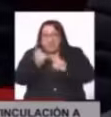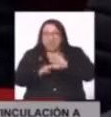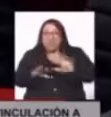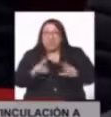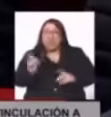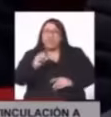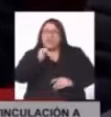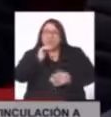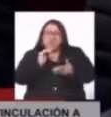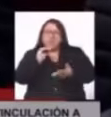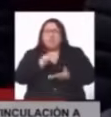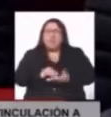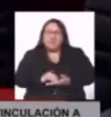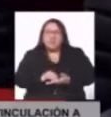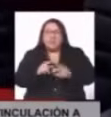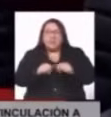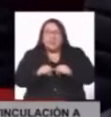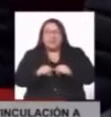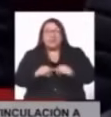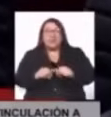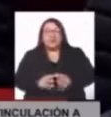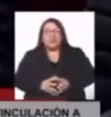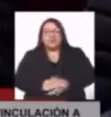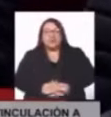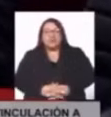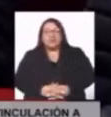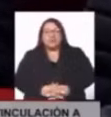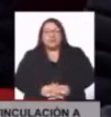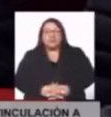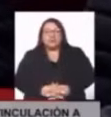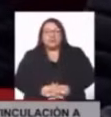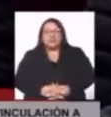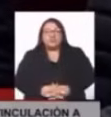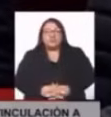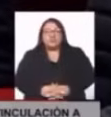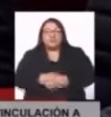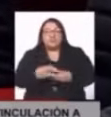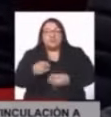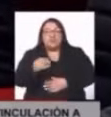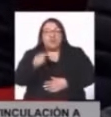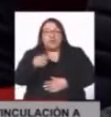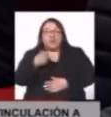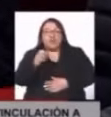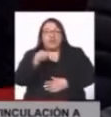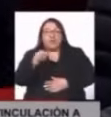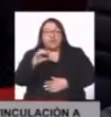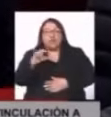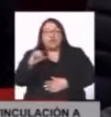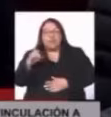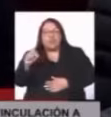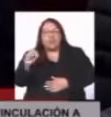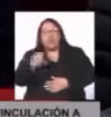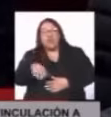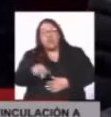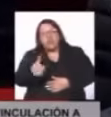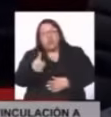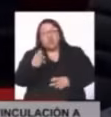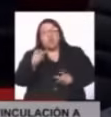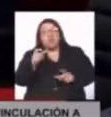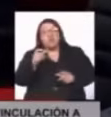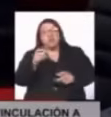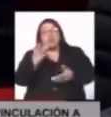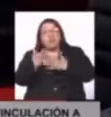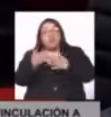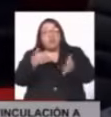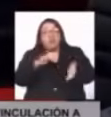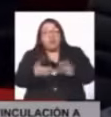Las investigaciones continúan. La investigación continúa por el delito de genocidio y por las otras muertes. Y quiero aclarar,